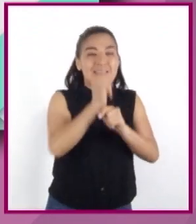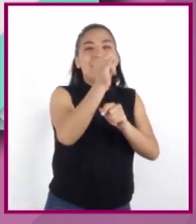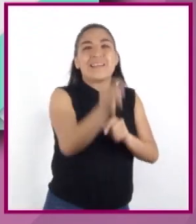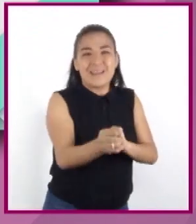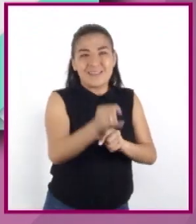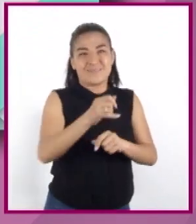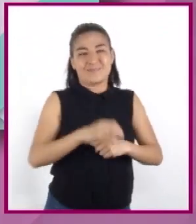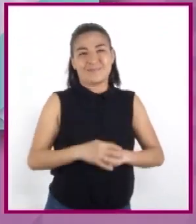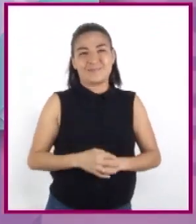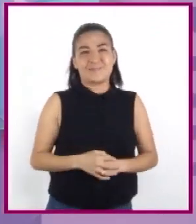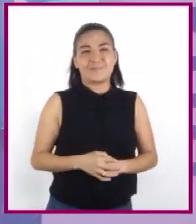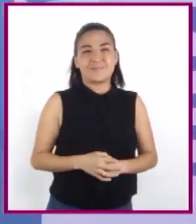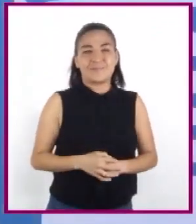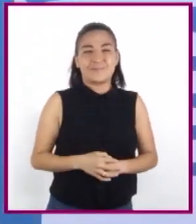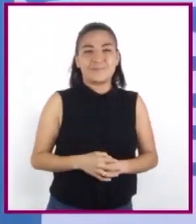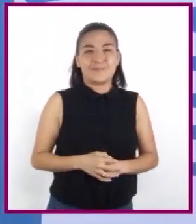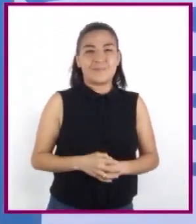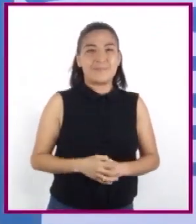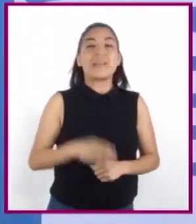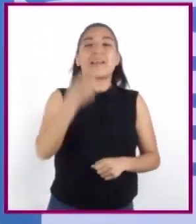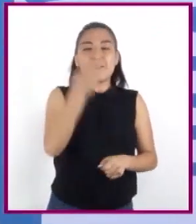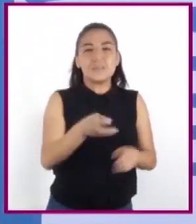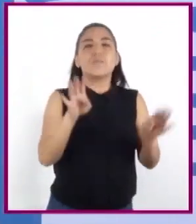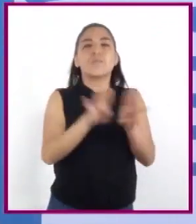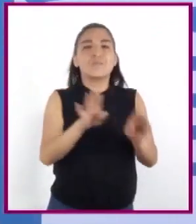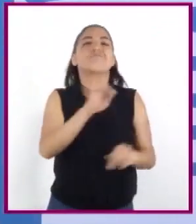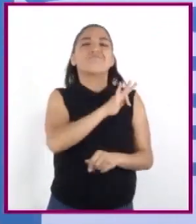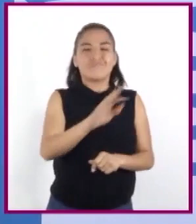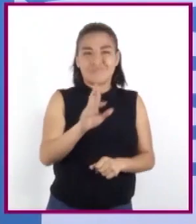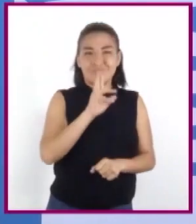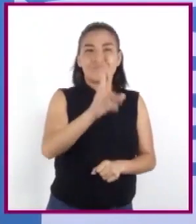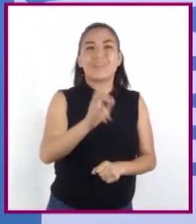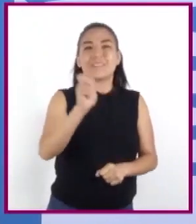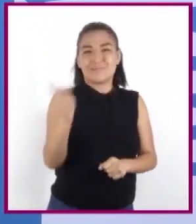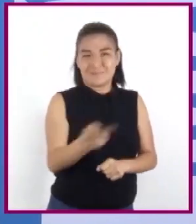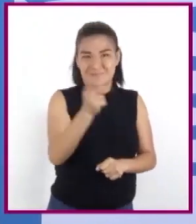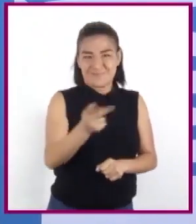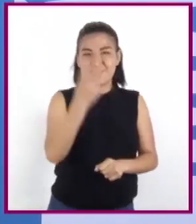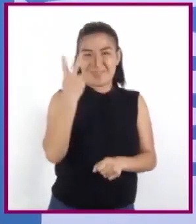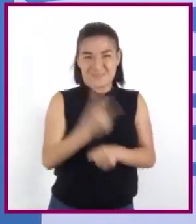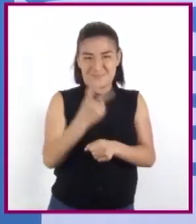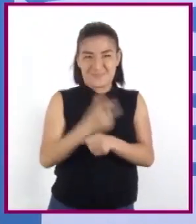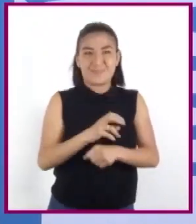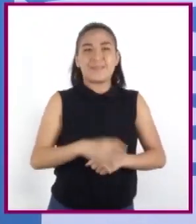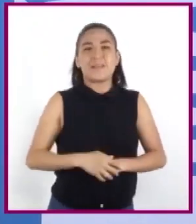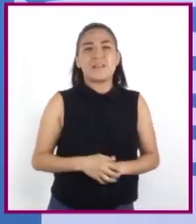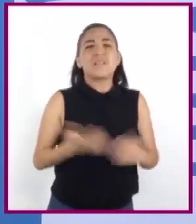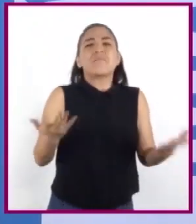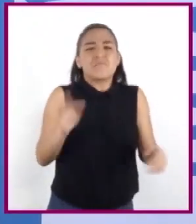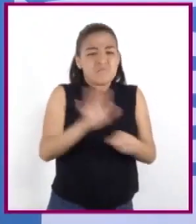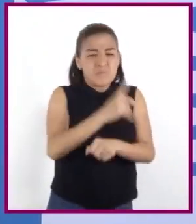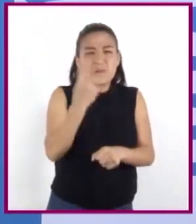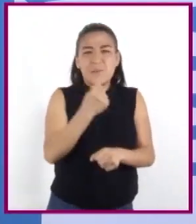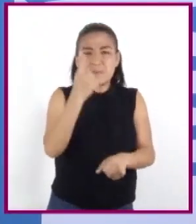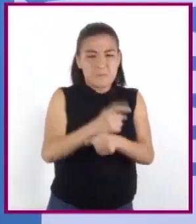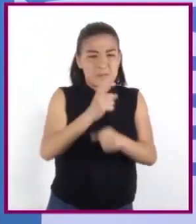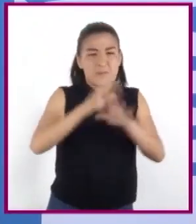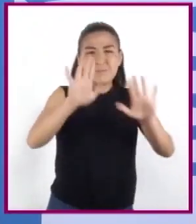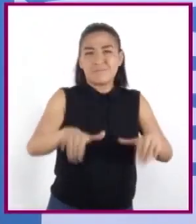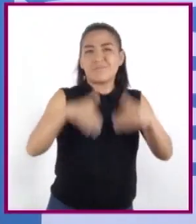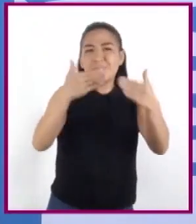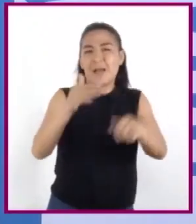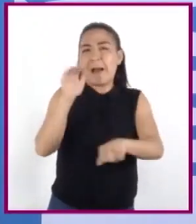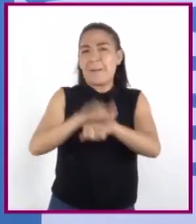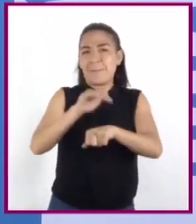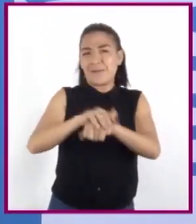cero. Con esto podemos responder la pregunta 2. ¿Por qué el primero en llegar es el amigo de